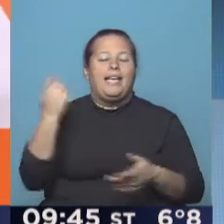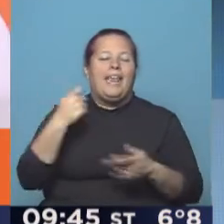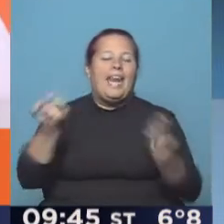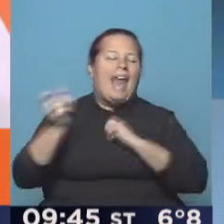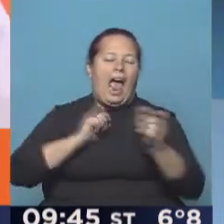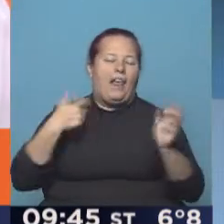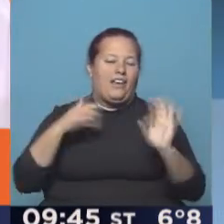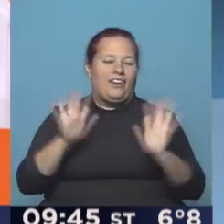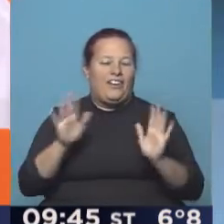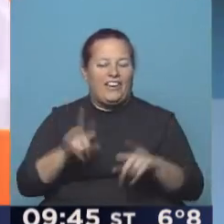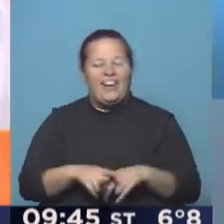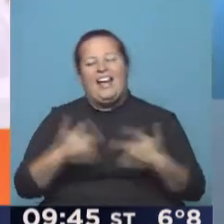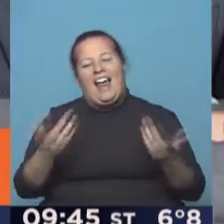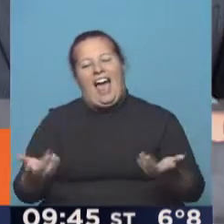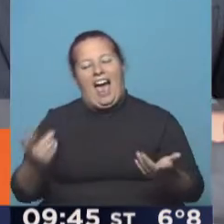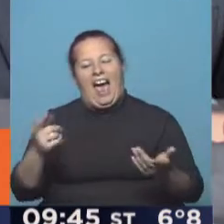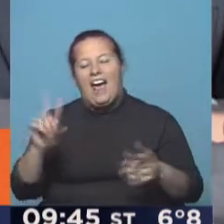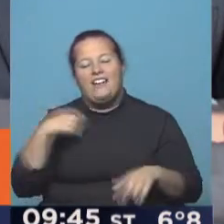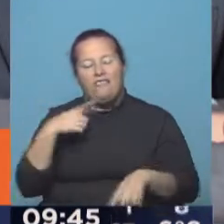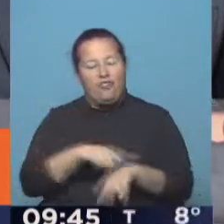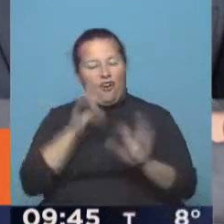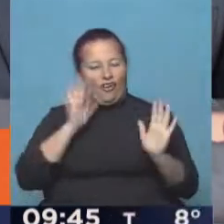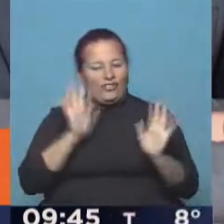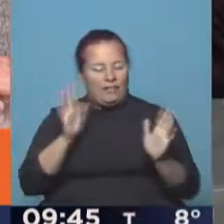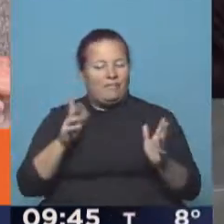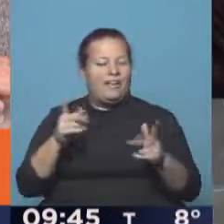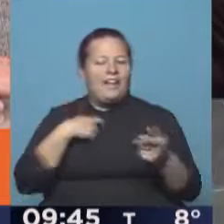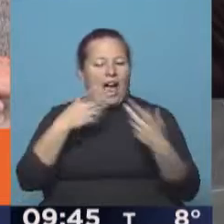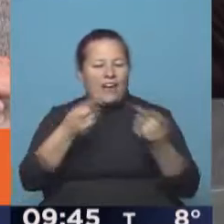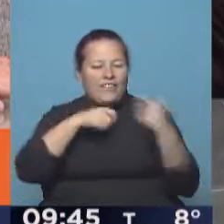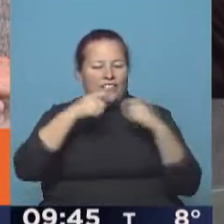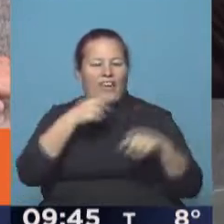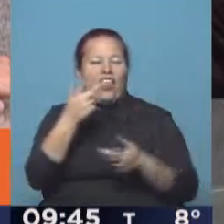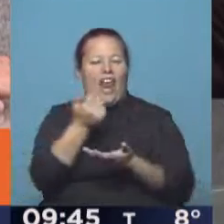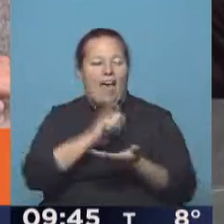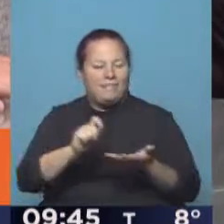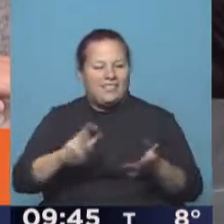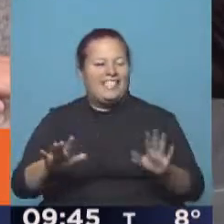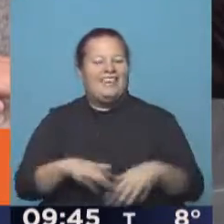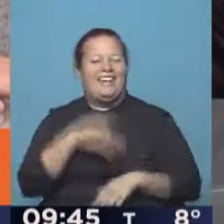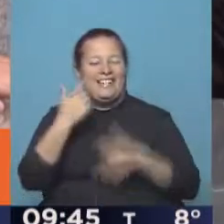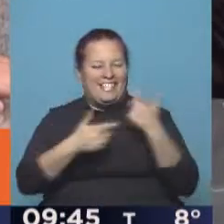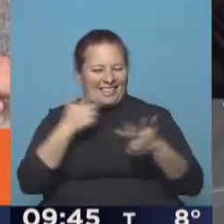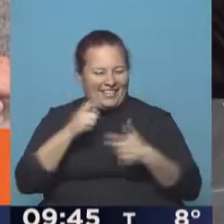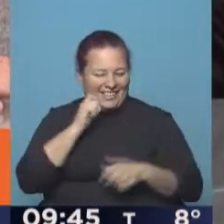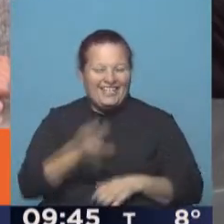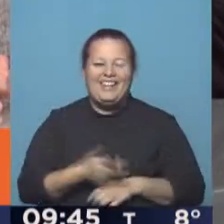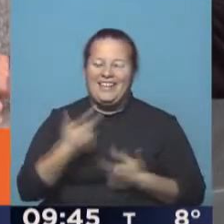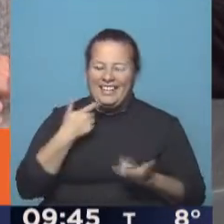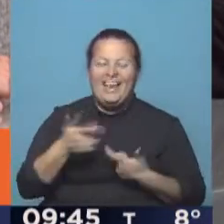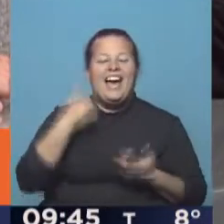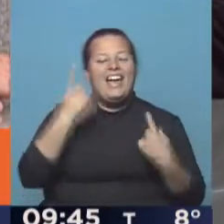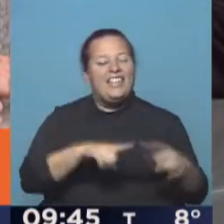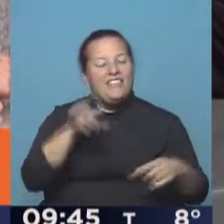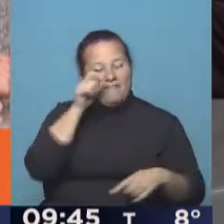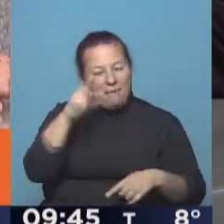regalar cosas y como obviamente no estamos acostumbrados, lo ayuda a vender y vendimos como 2 lapiceras, así que estoy muy bueno. Qué bueno. Hay que destacar que a diferencia